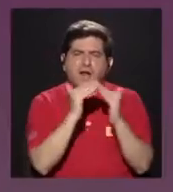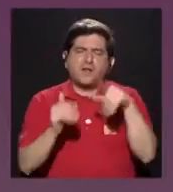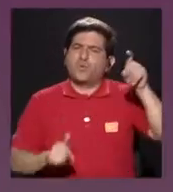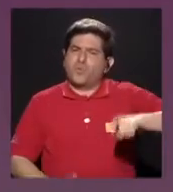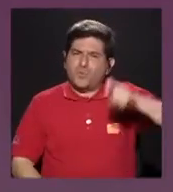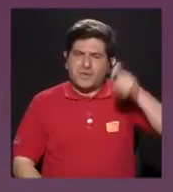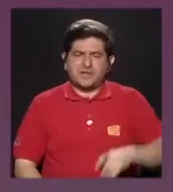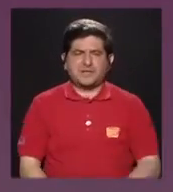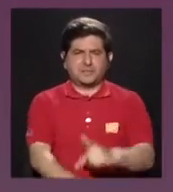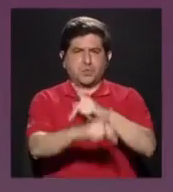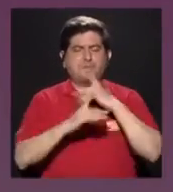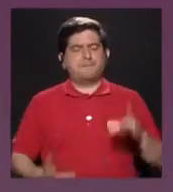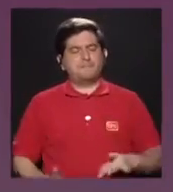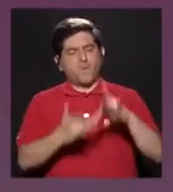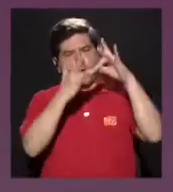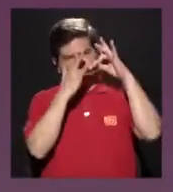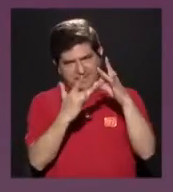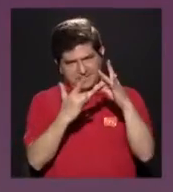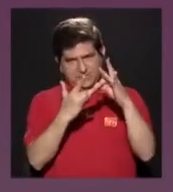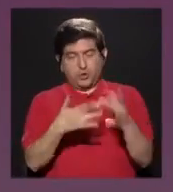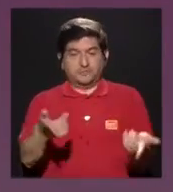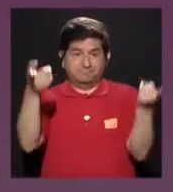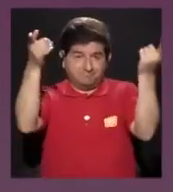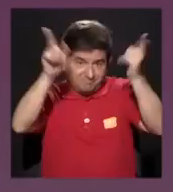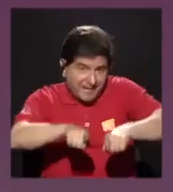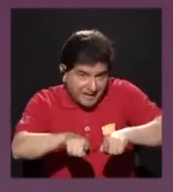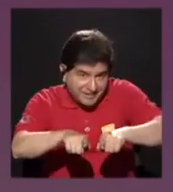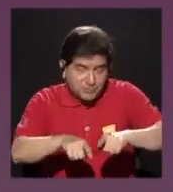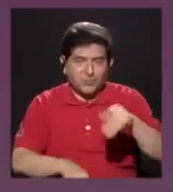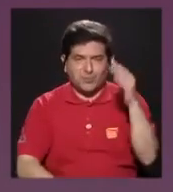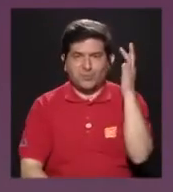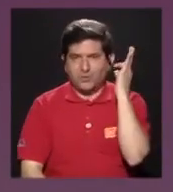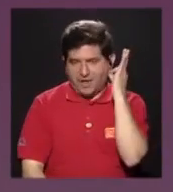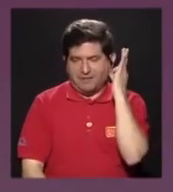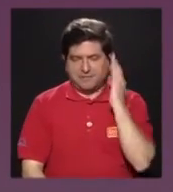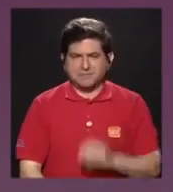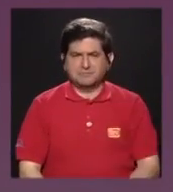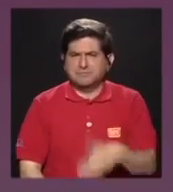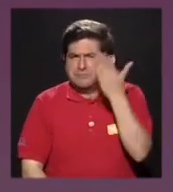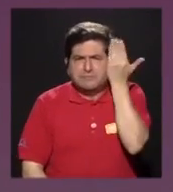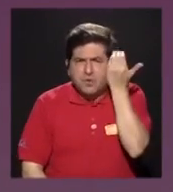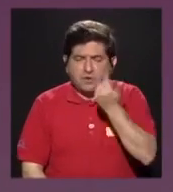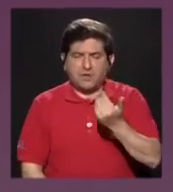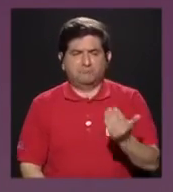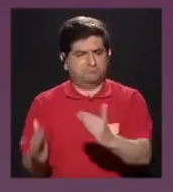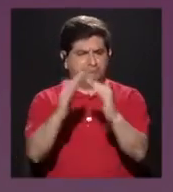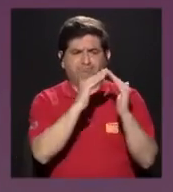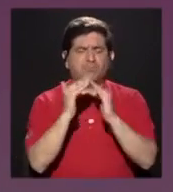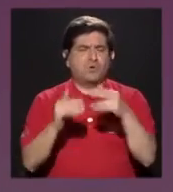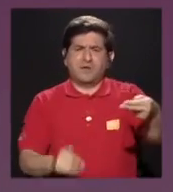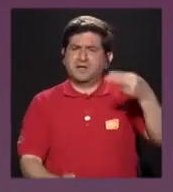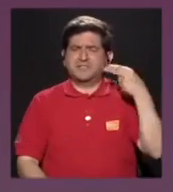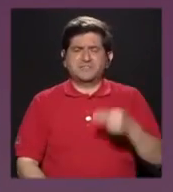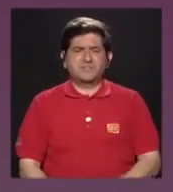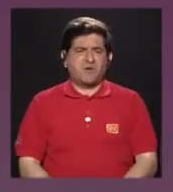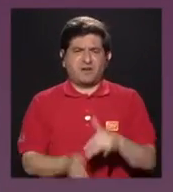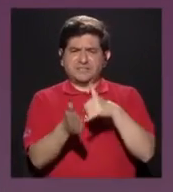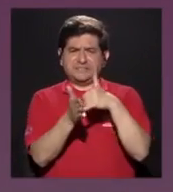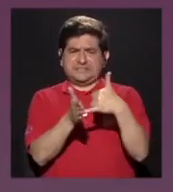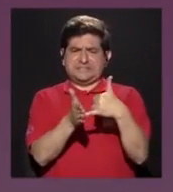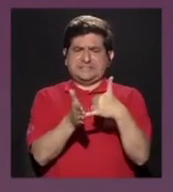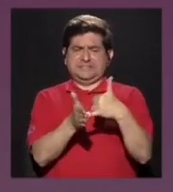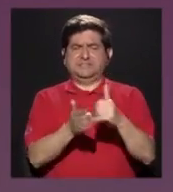requieren una protección especial en este caso pues las mujeres porque hemos sido una población históricamente vulnerable